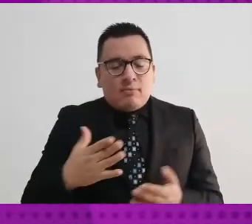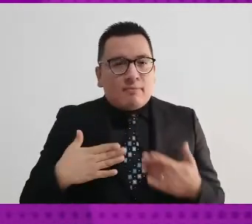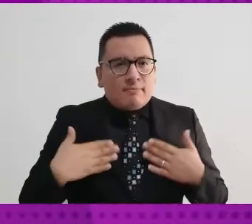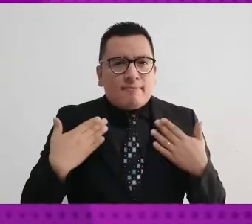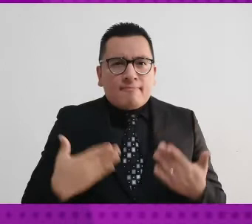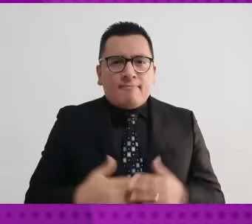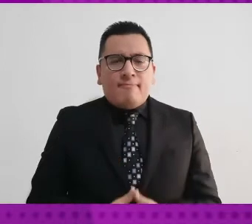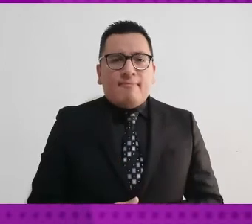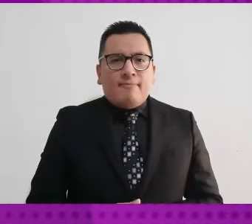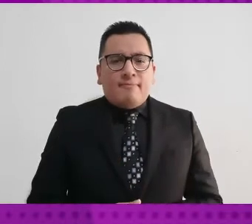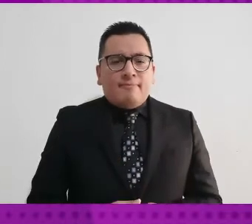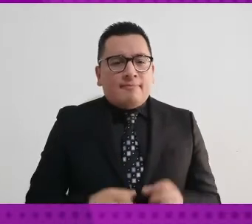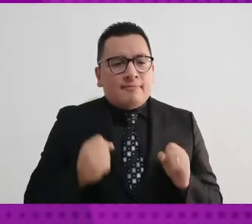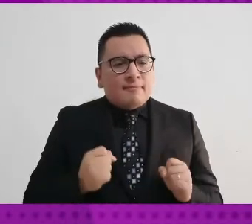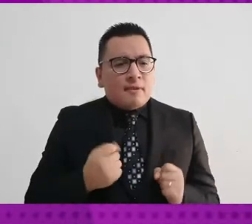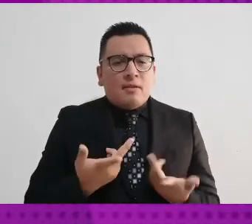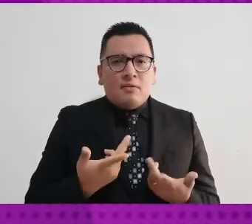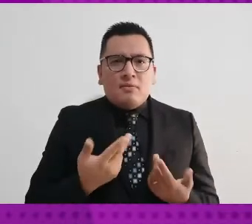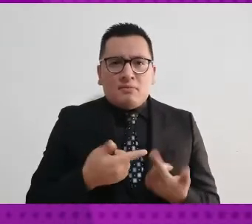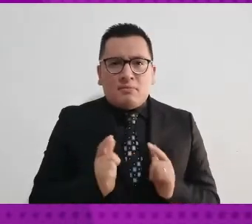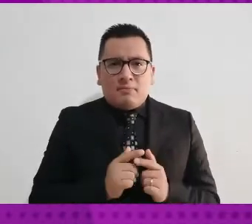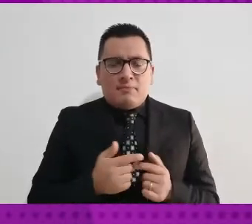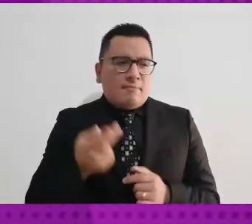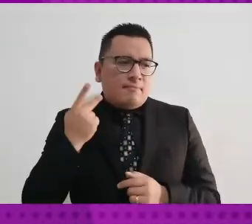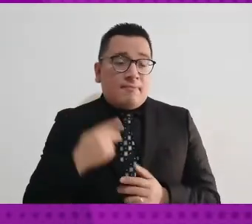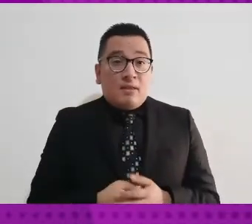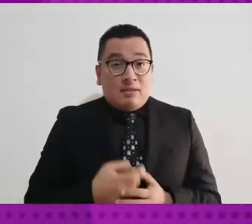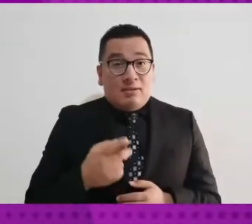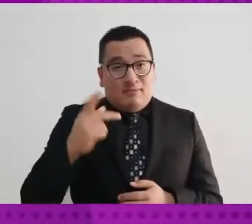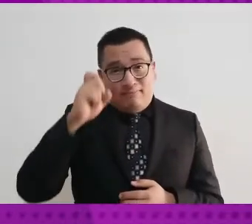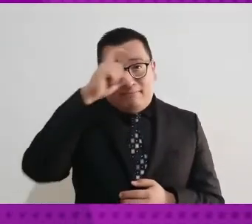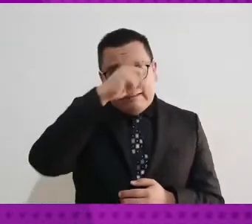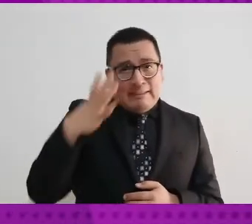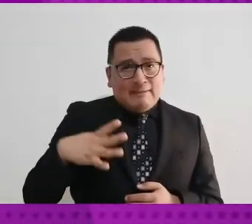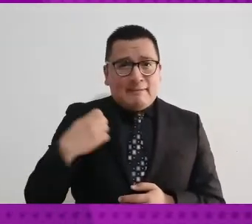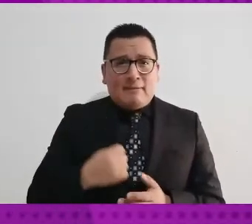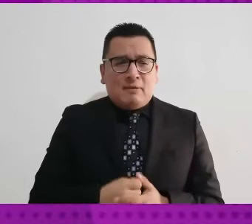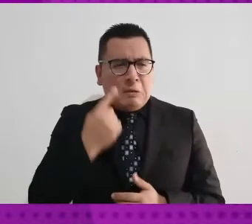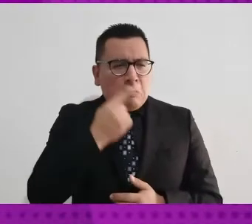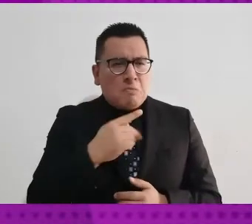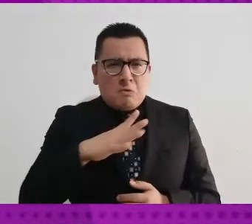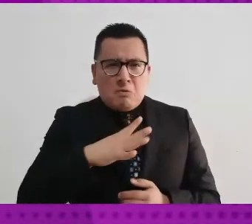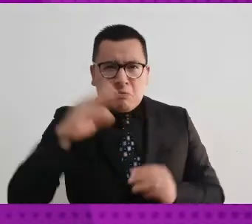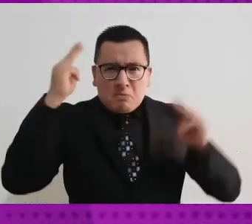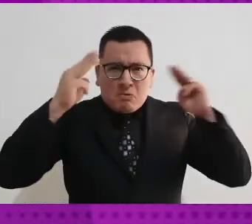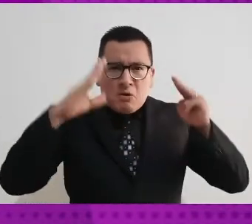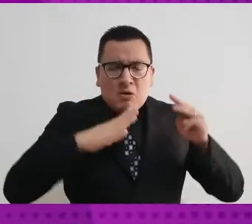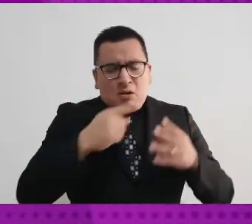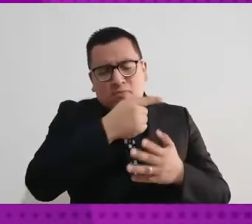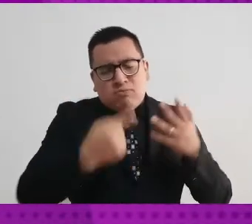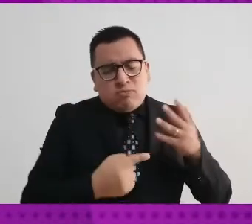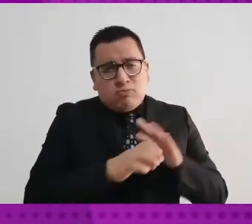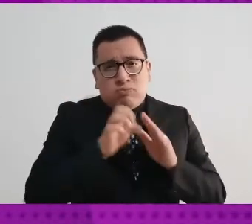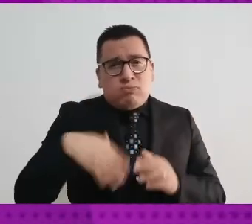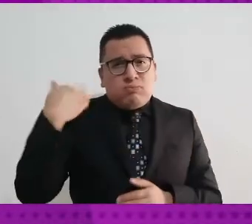garantía de certeza y legitimidad a la representación política. Ha costado mucho, Y lo que se ve en el museo es todo lo que ha costado desde la